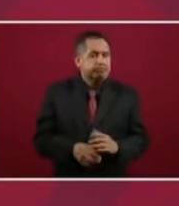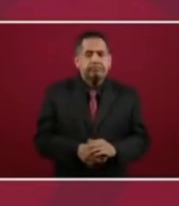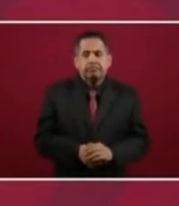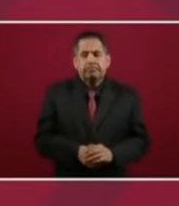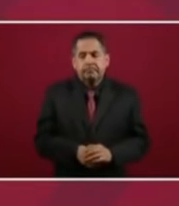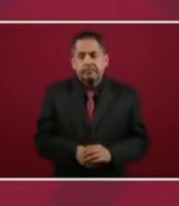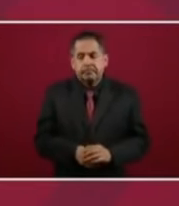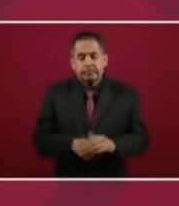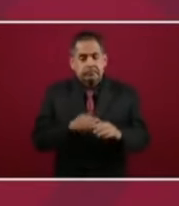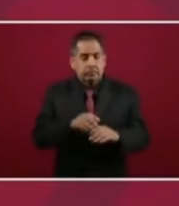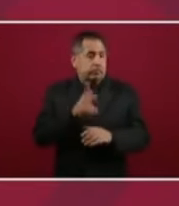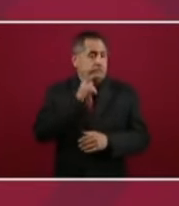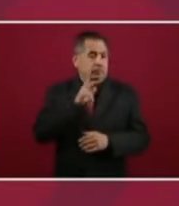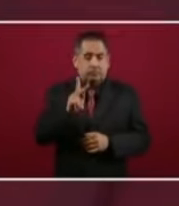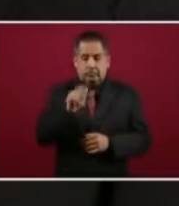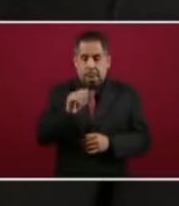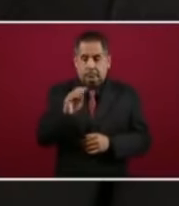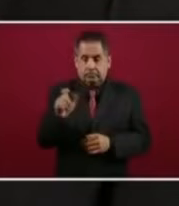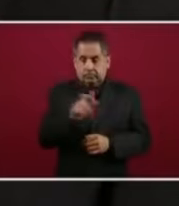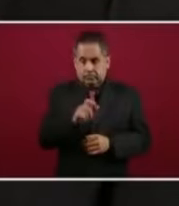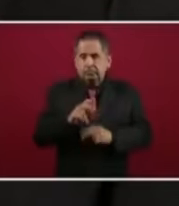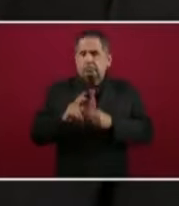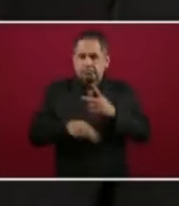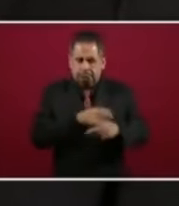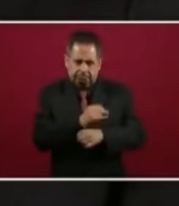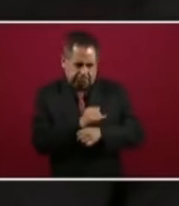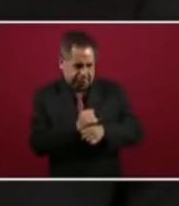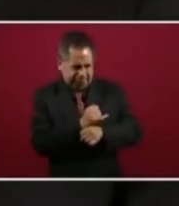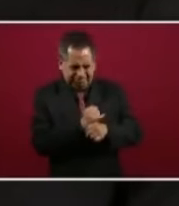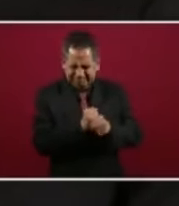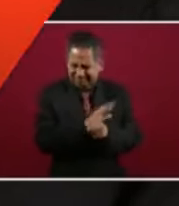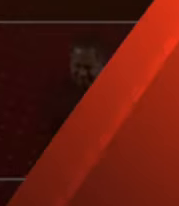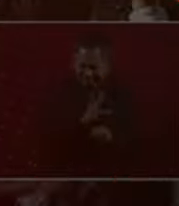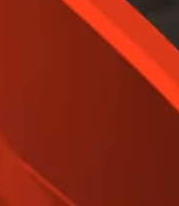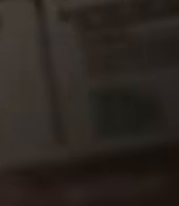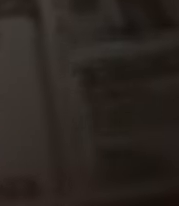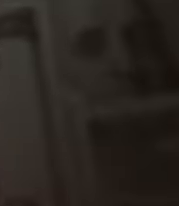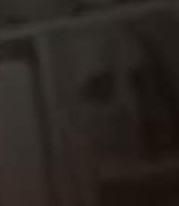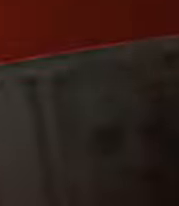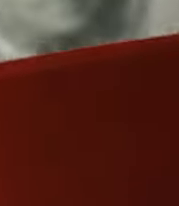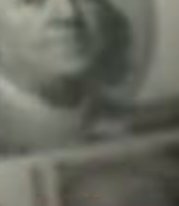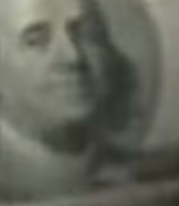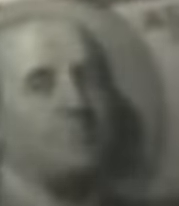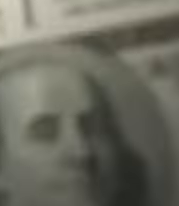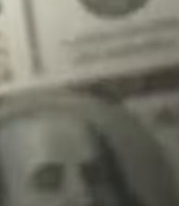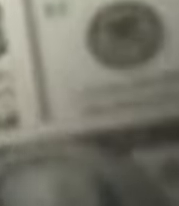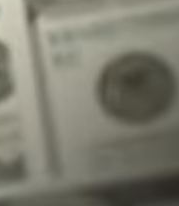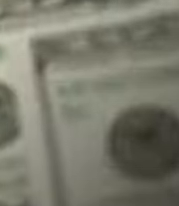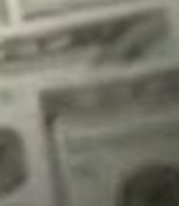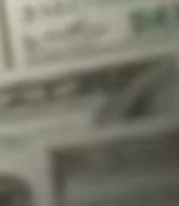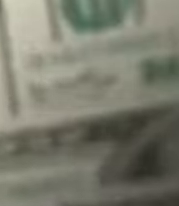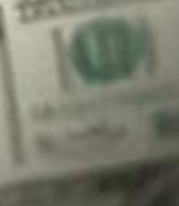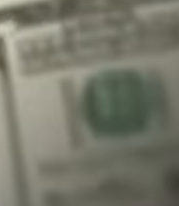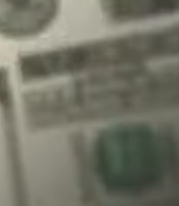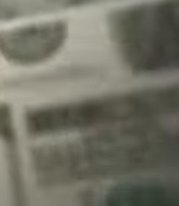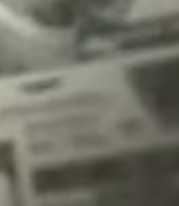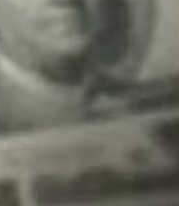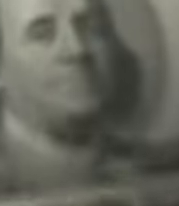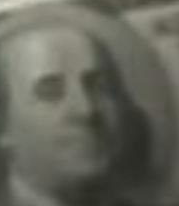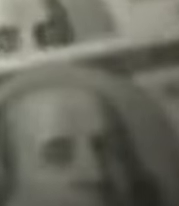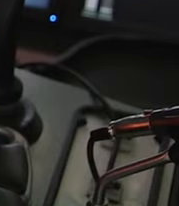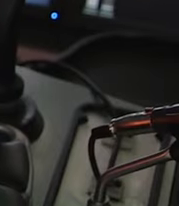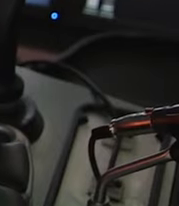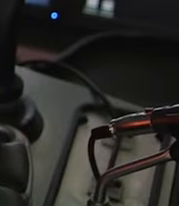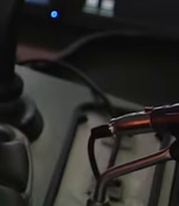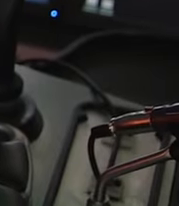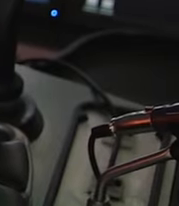que tienen que ver con Pemex, se va a investigar todo completamente. Que incluso después de esto,